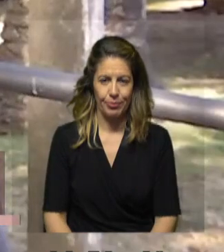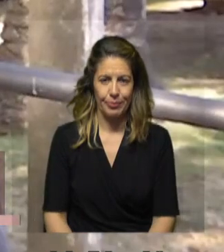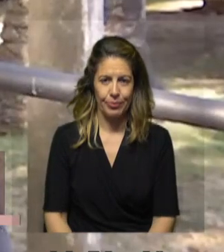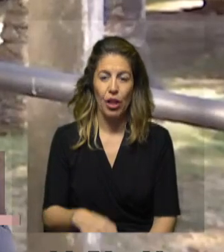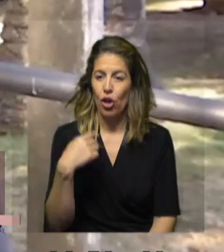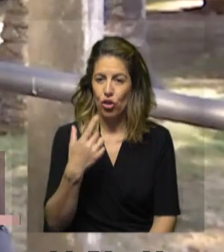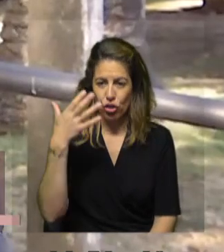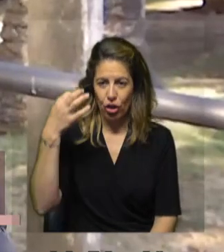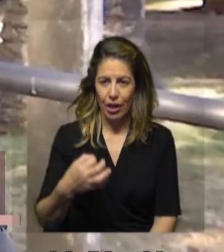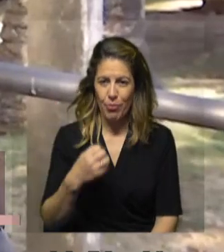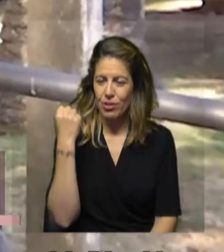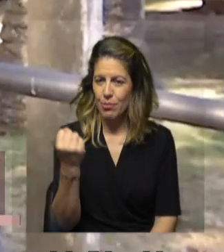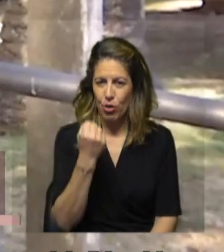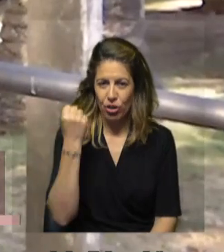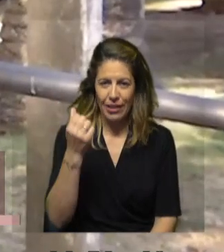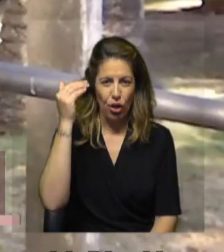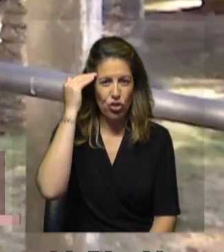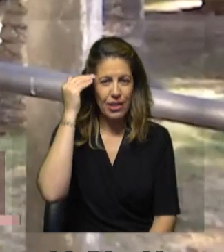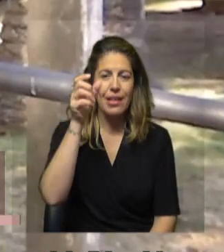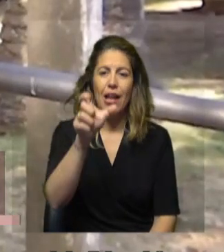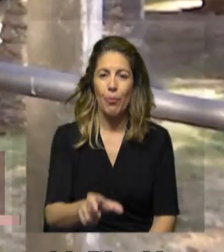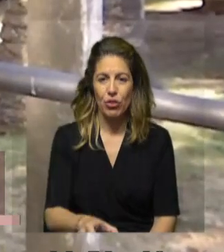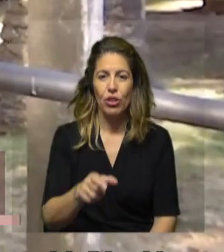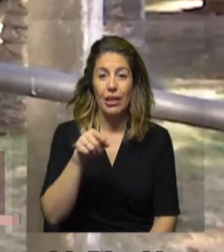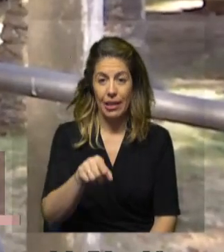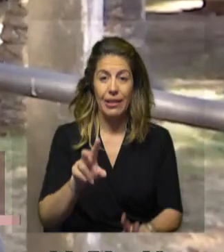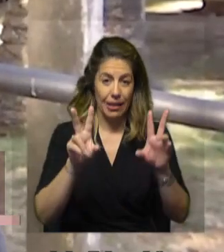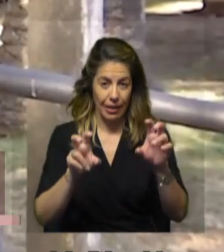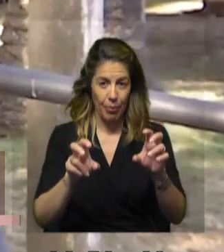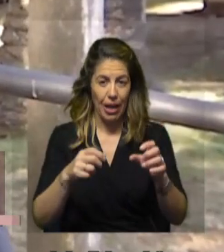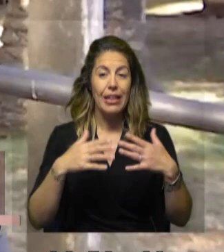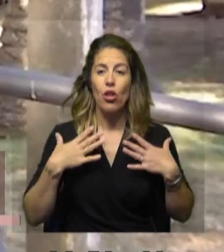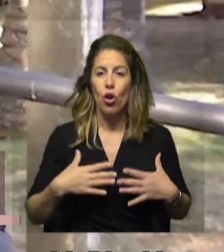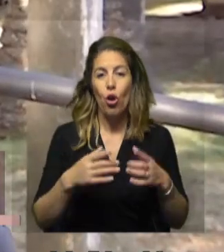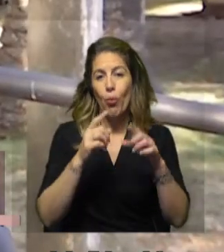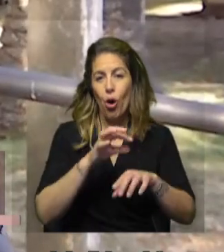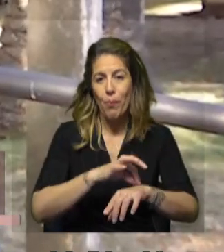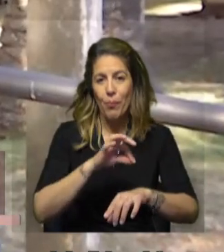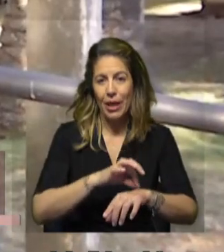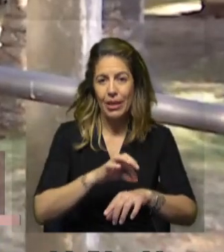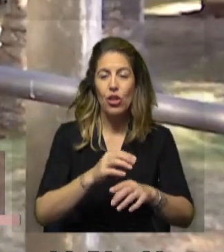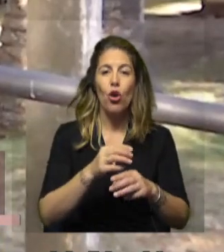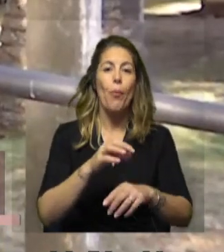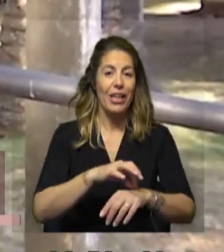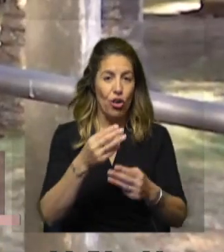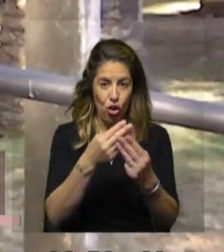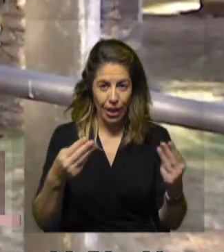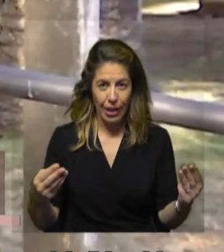Nosotros creemos que es muy importante concientizar a la población en este aspecto, tanto como al cuerpo médico, medicina general,